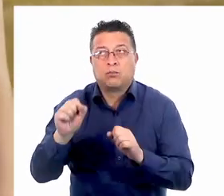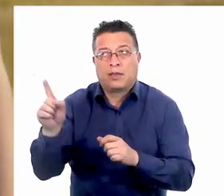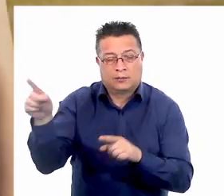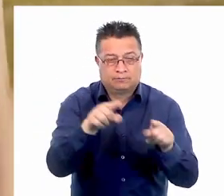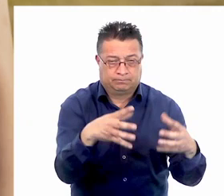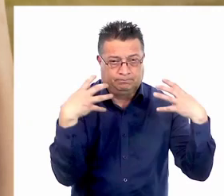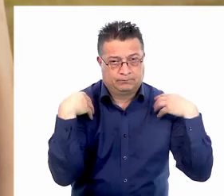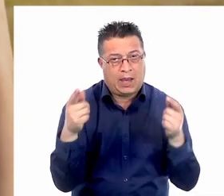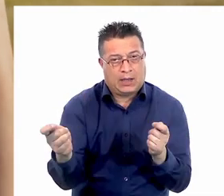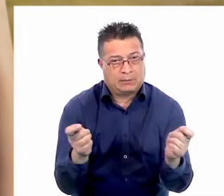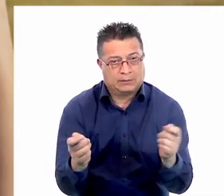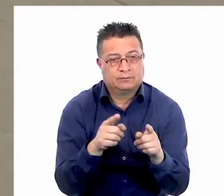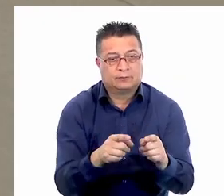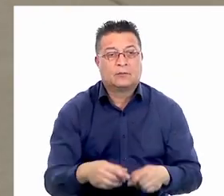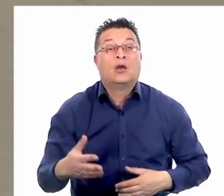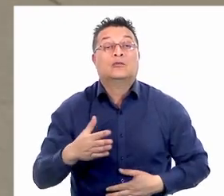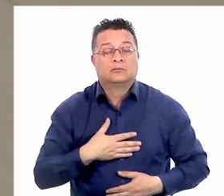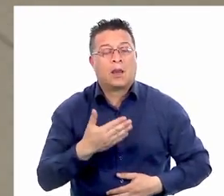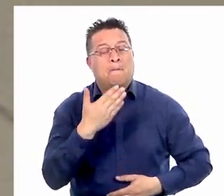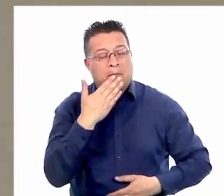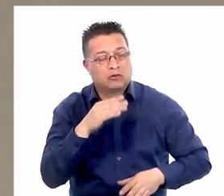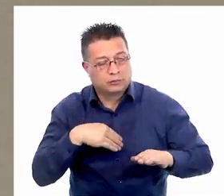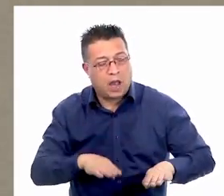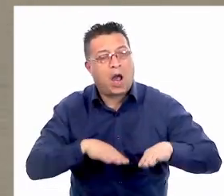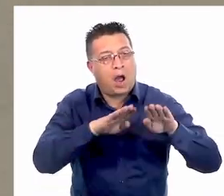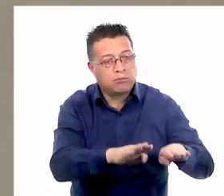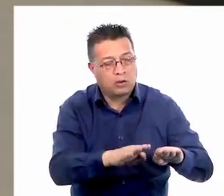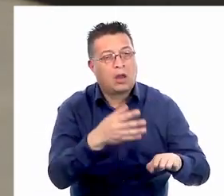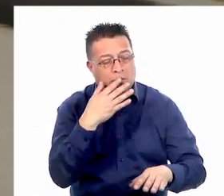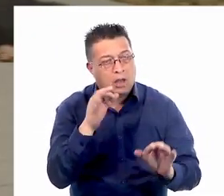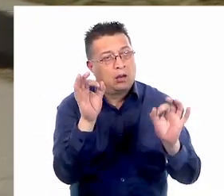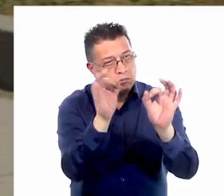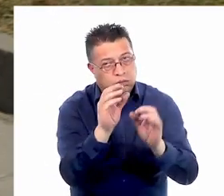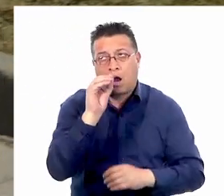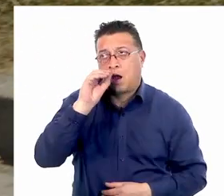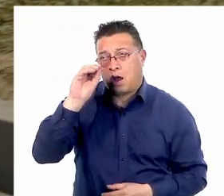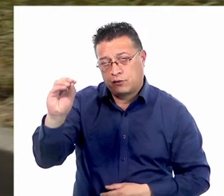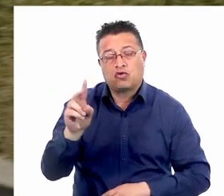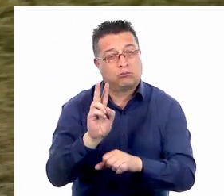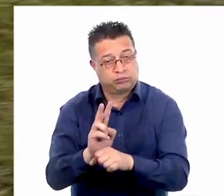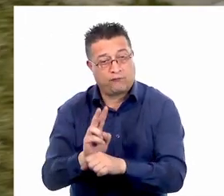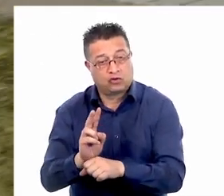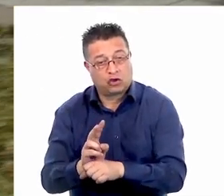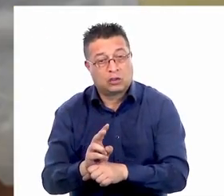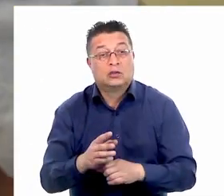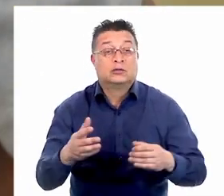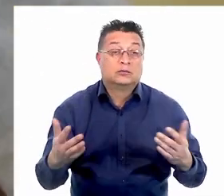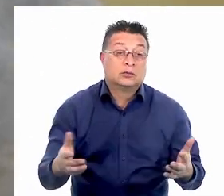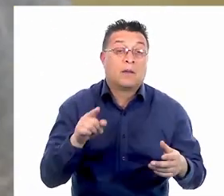porque ellos pueden manejar mejor la situación. Le ayudaría apoyándolo y hablándole a la profesora.